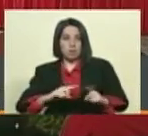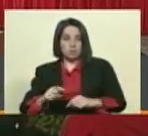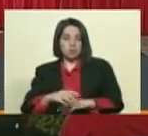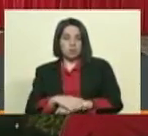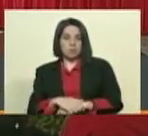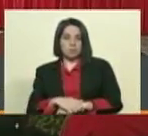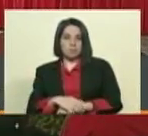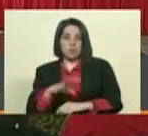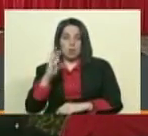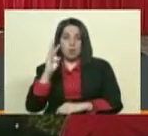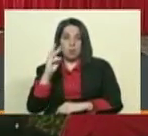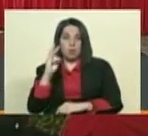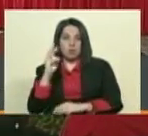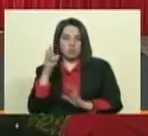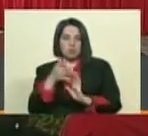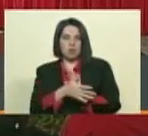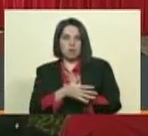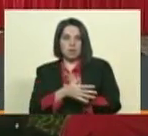justicia.